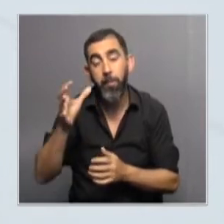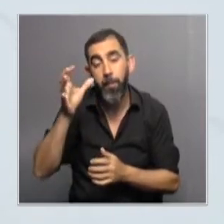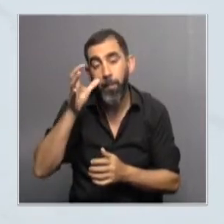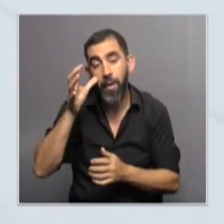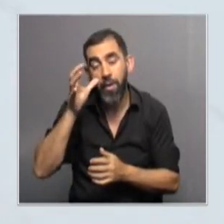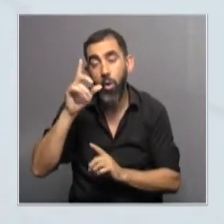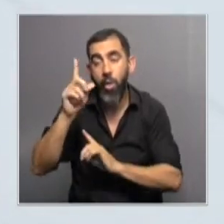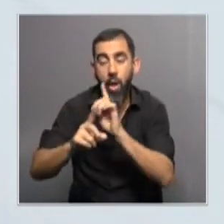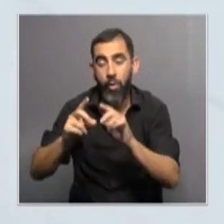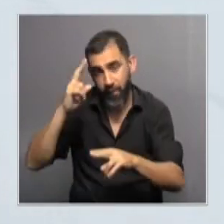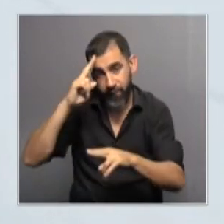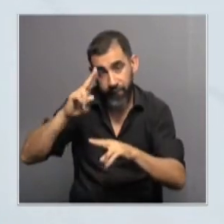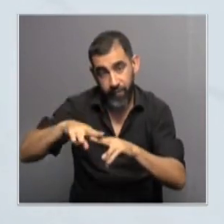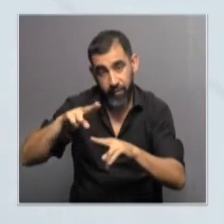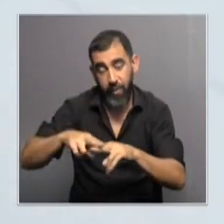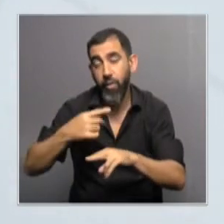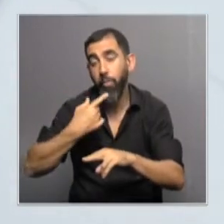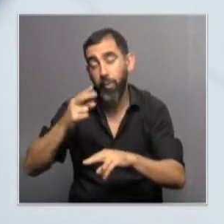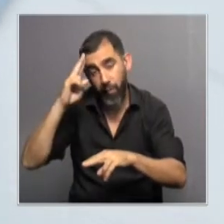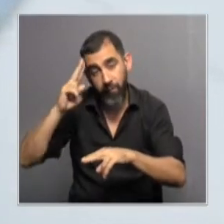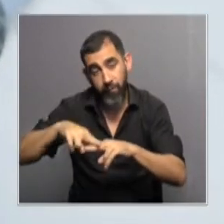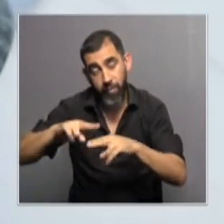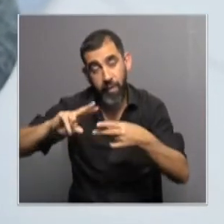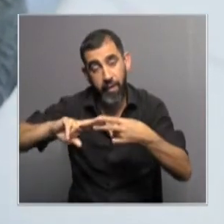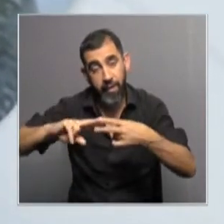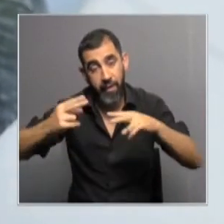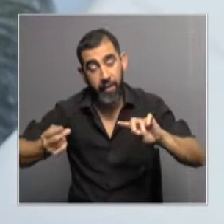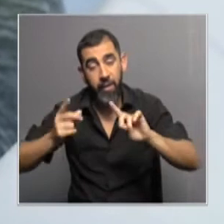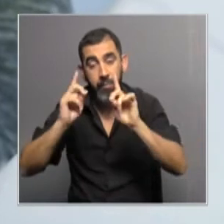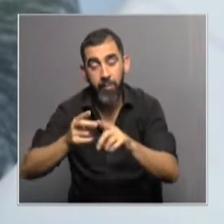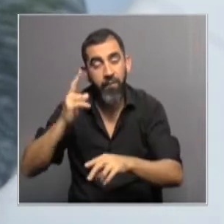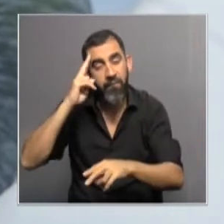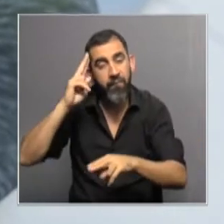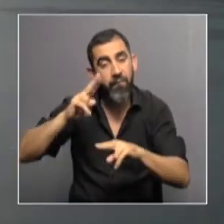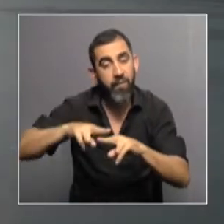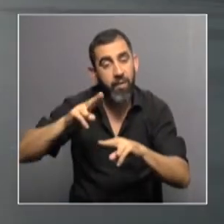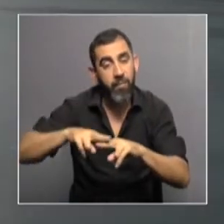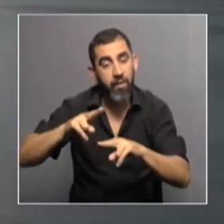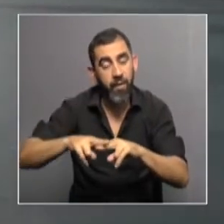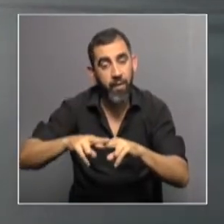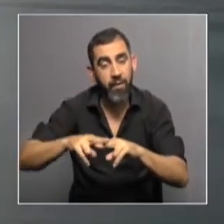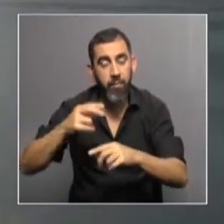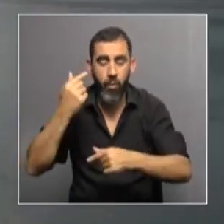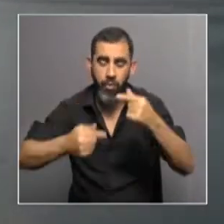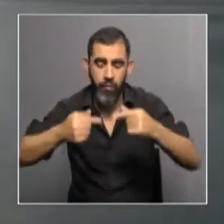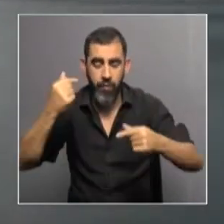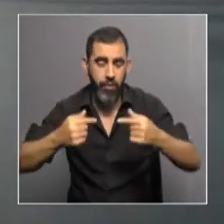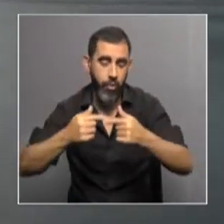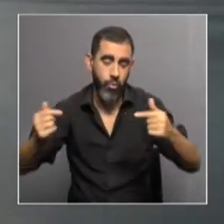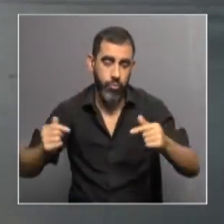enfermedades como enfermedades genéticas pero también enfermedades que son multifactoriales.